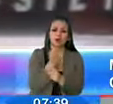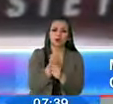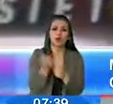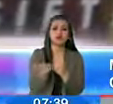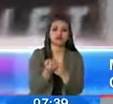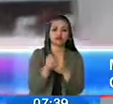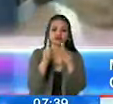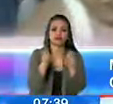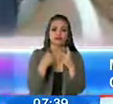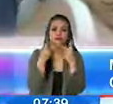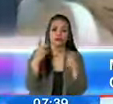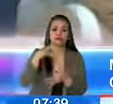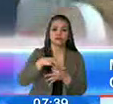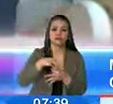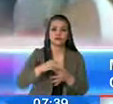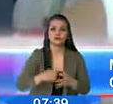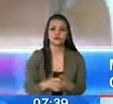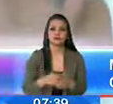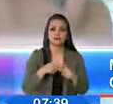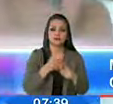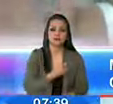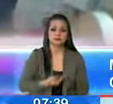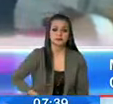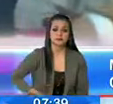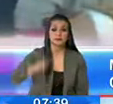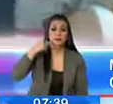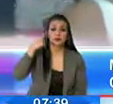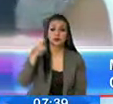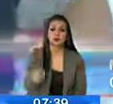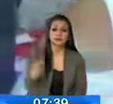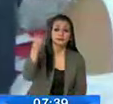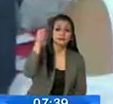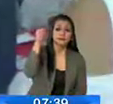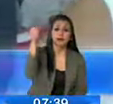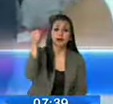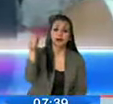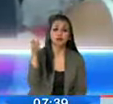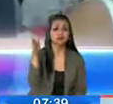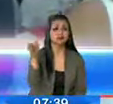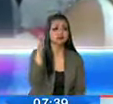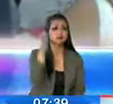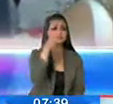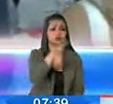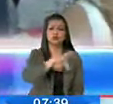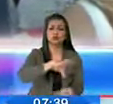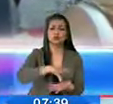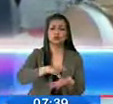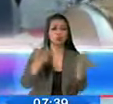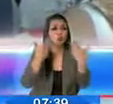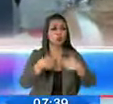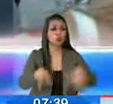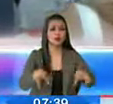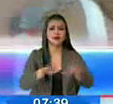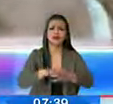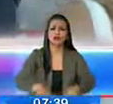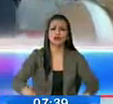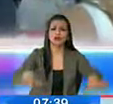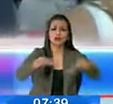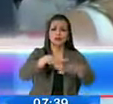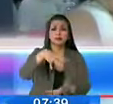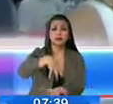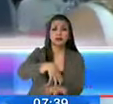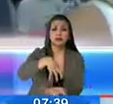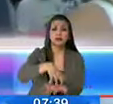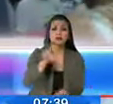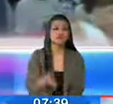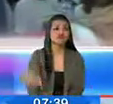consulta popular. El expresidente Correa tiene todo el derecho de ir a las ciudades y a todas las provincias del país